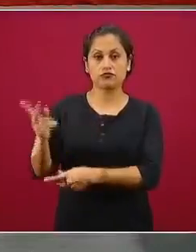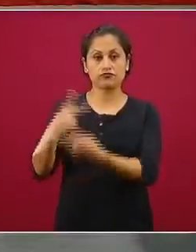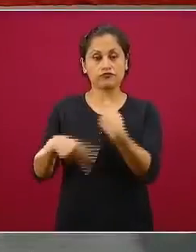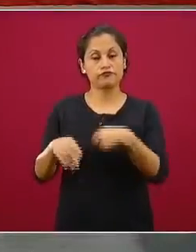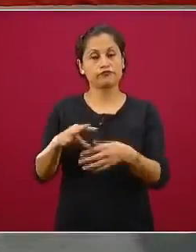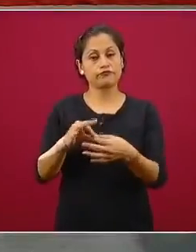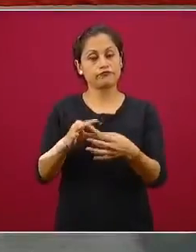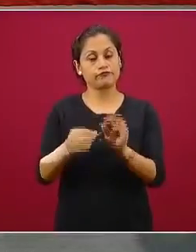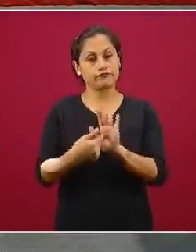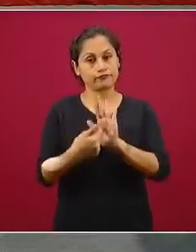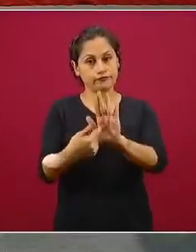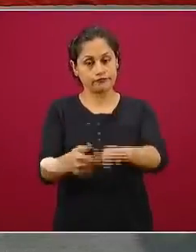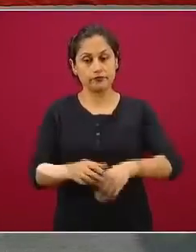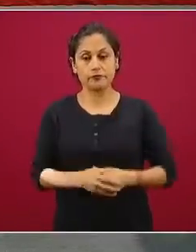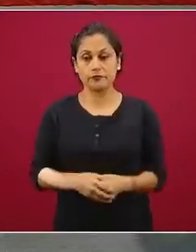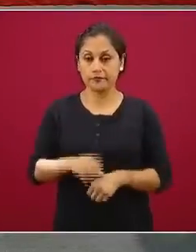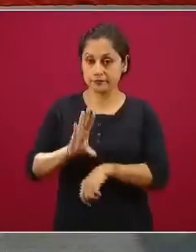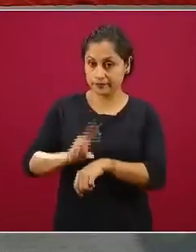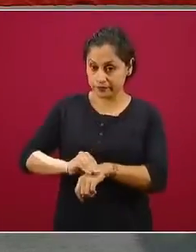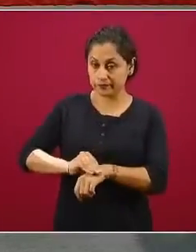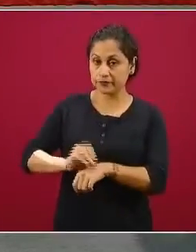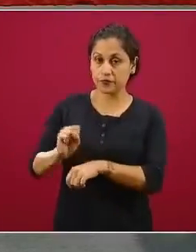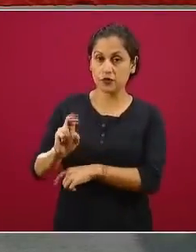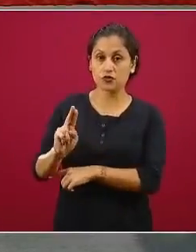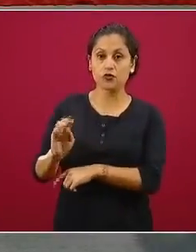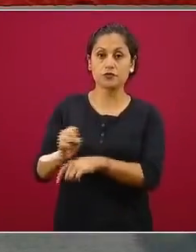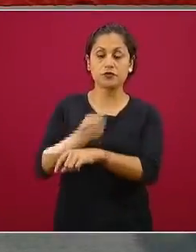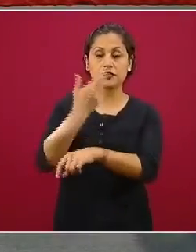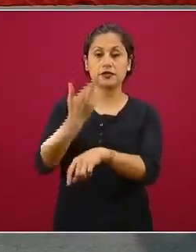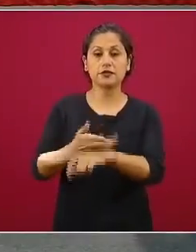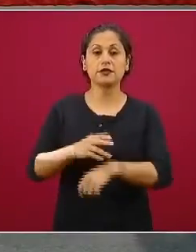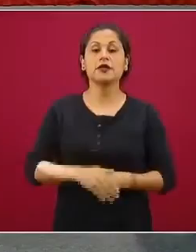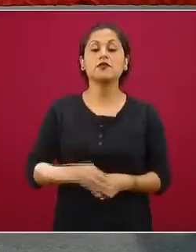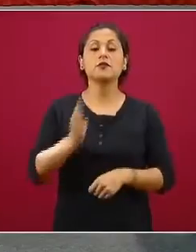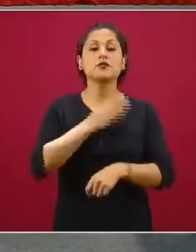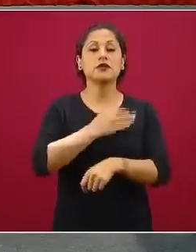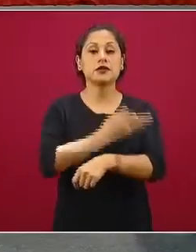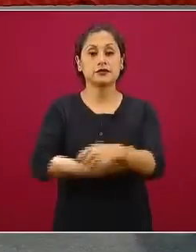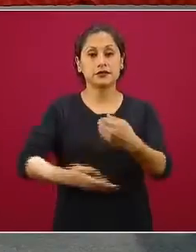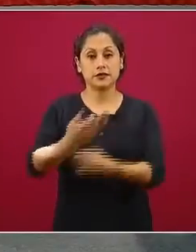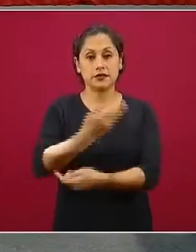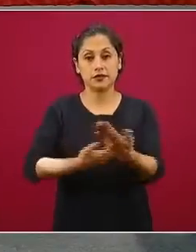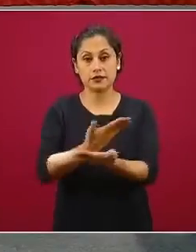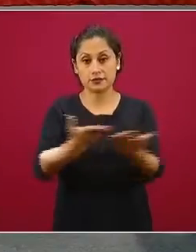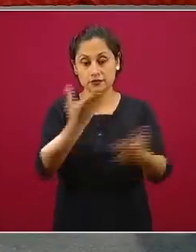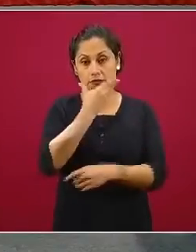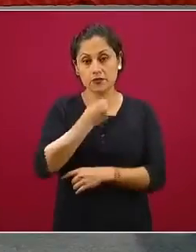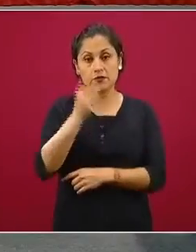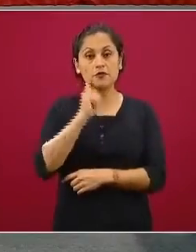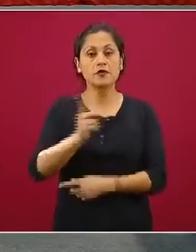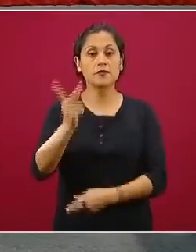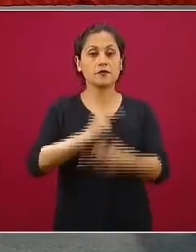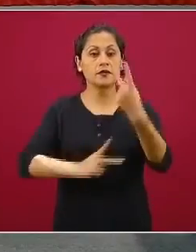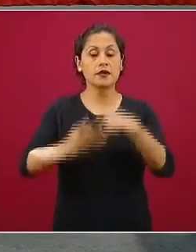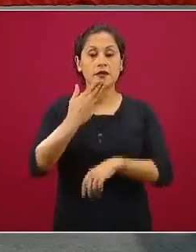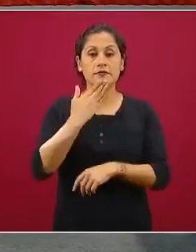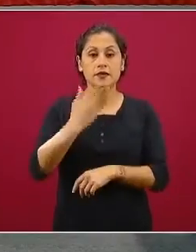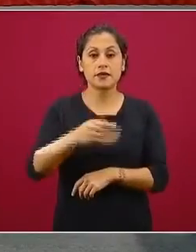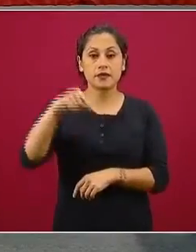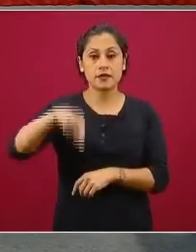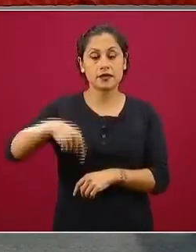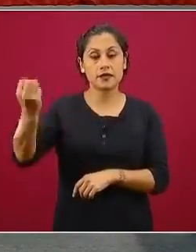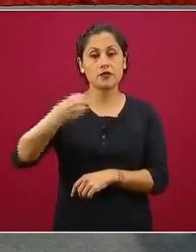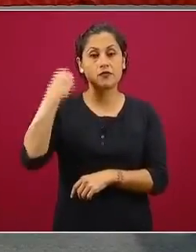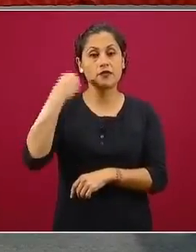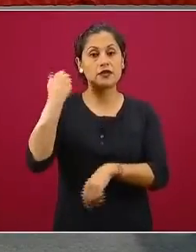bloque. Con su permiso, señor subsecretario. Muy buenas tardes con todas y con todos. Bienvenidos a la conferencia